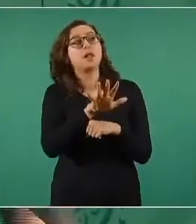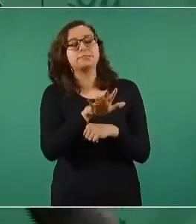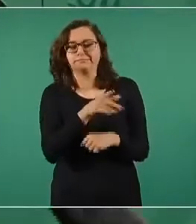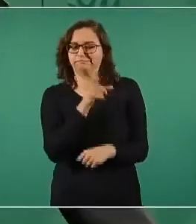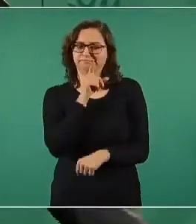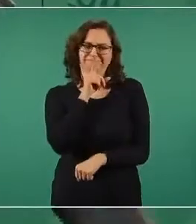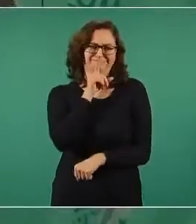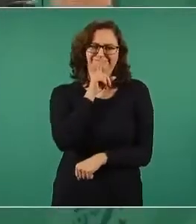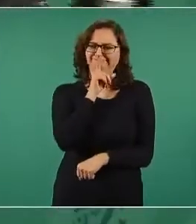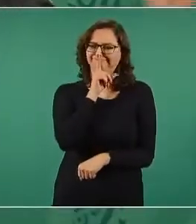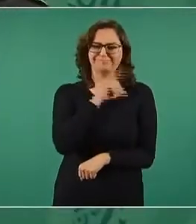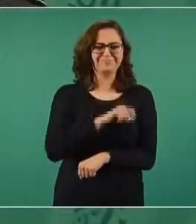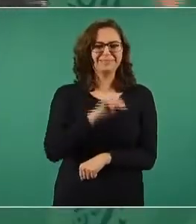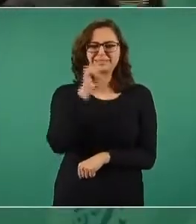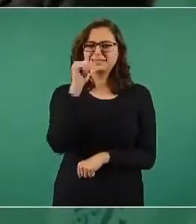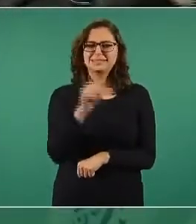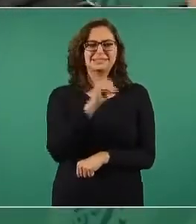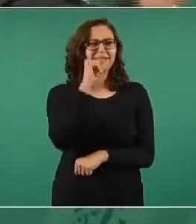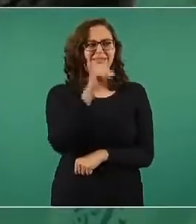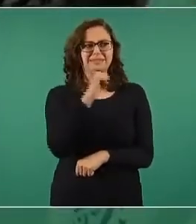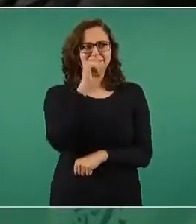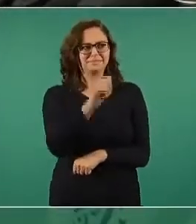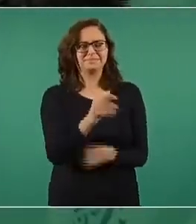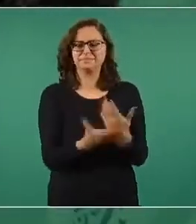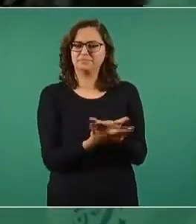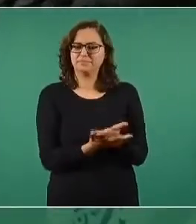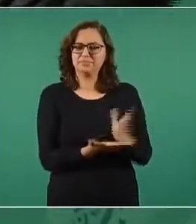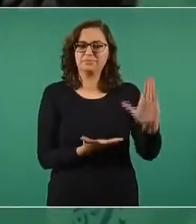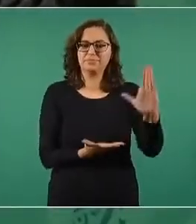y empezó a querer democratizar al PRI,